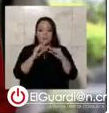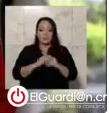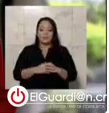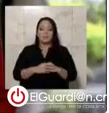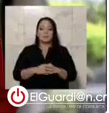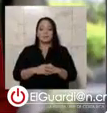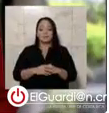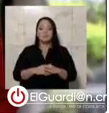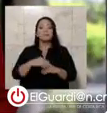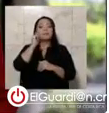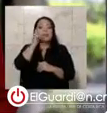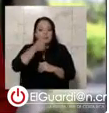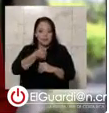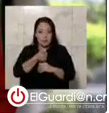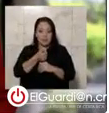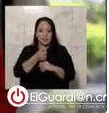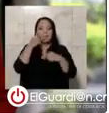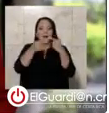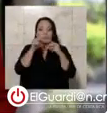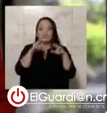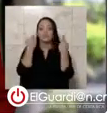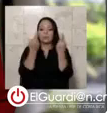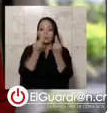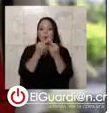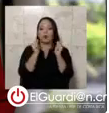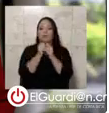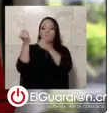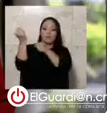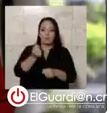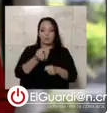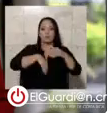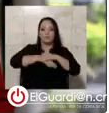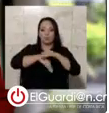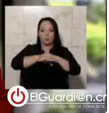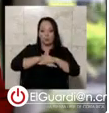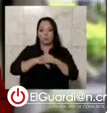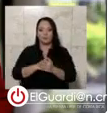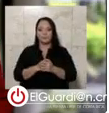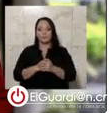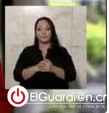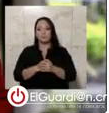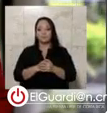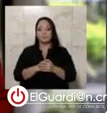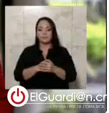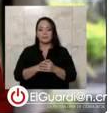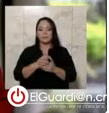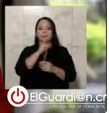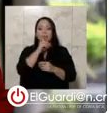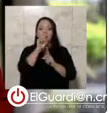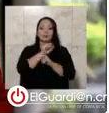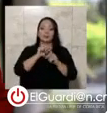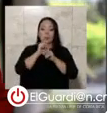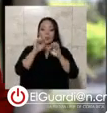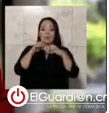Justo el día de mañana íbamos a tener una reunión con la Federación de Fútbol porque realmente la situación con